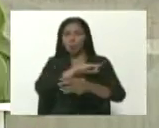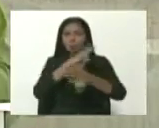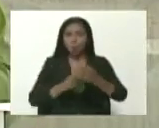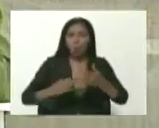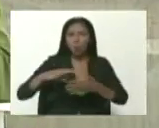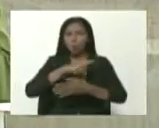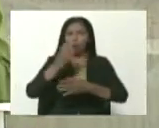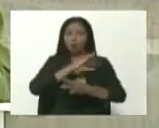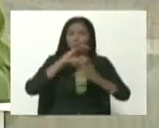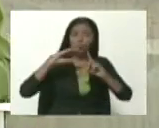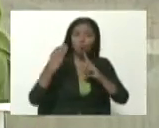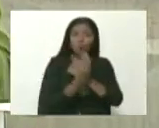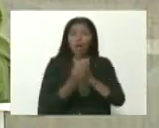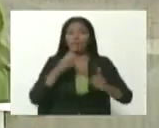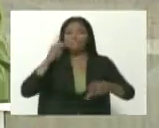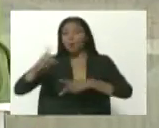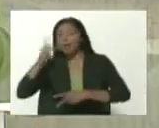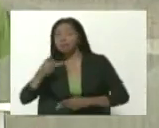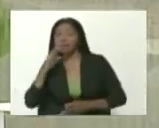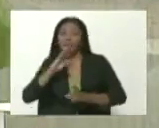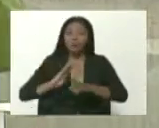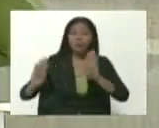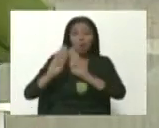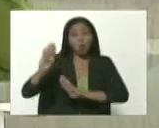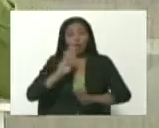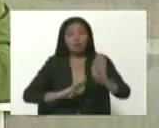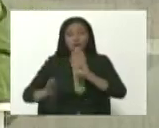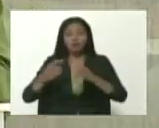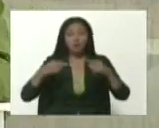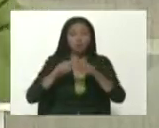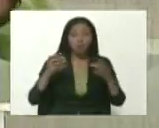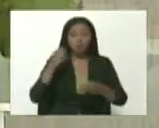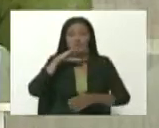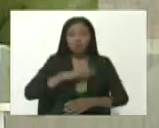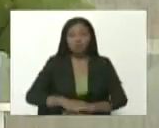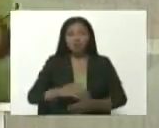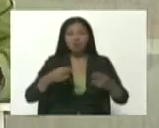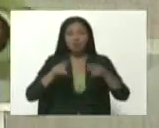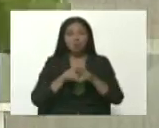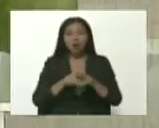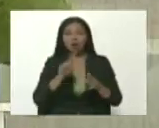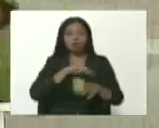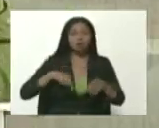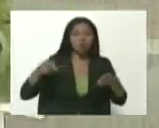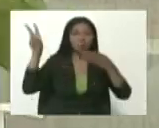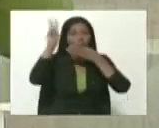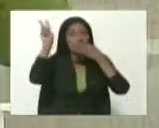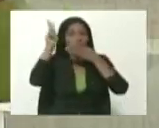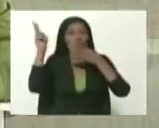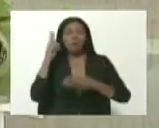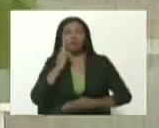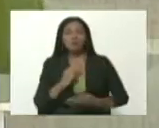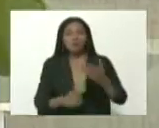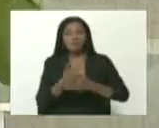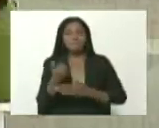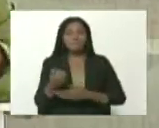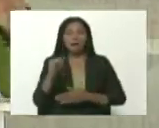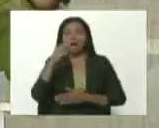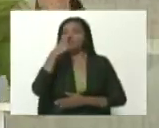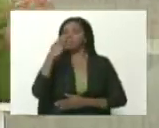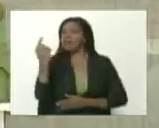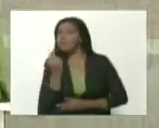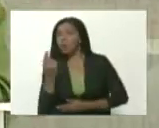espiritual, cultural, política, ideológica, un proyecto histórico. Somos Guaycaipuro, somos Bolívar, somos Zamora,